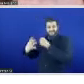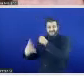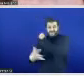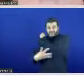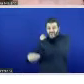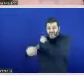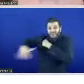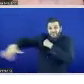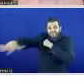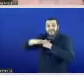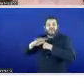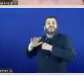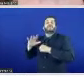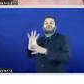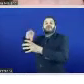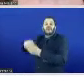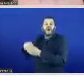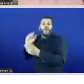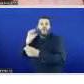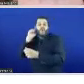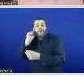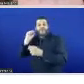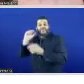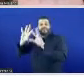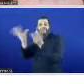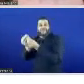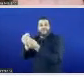generacional. Esto es lo que tenemos que cortar verdaderamente.